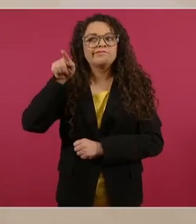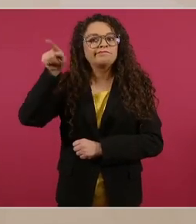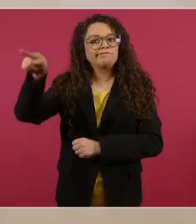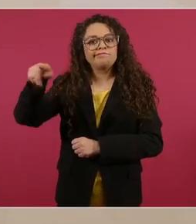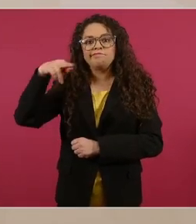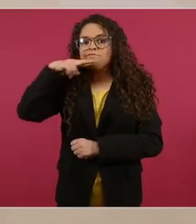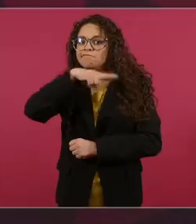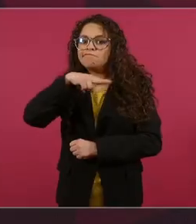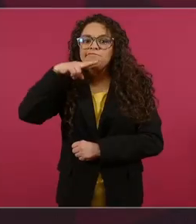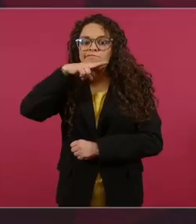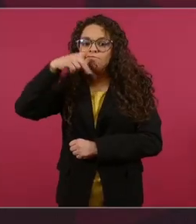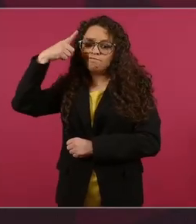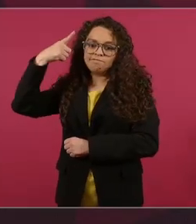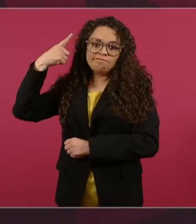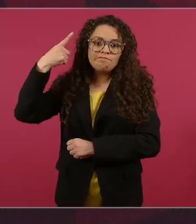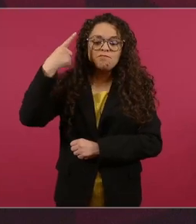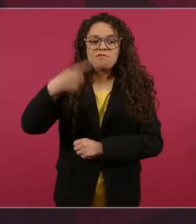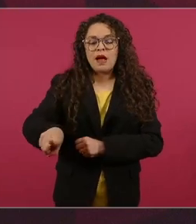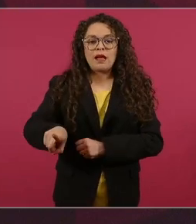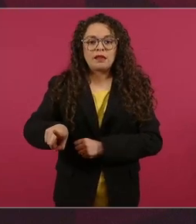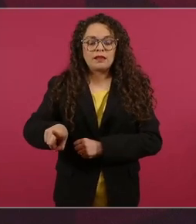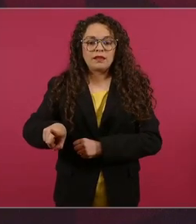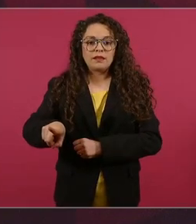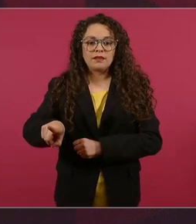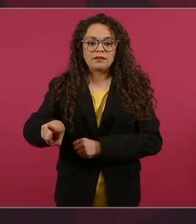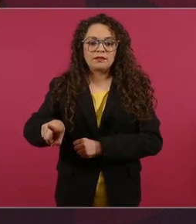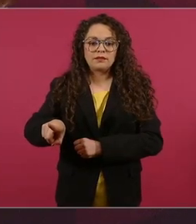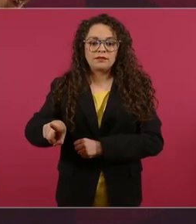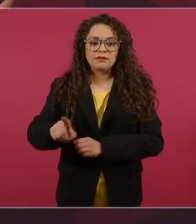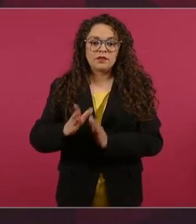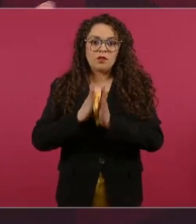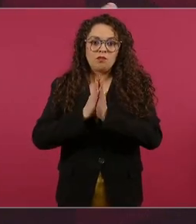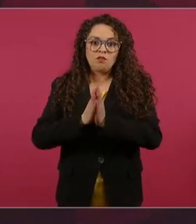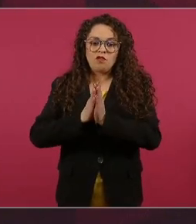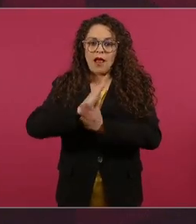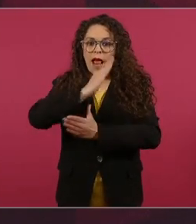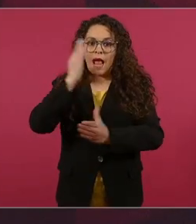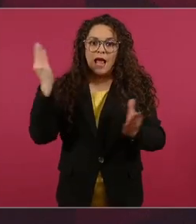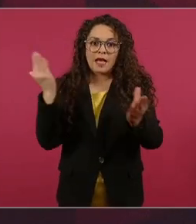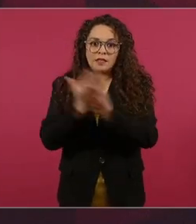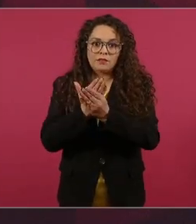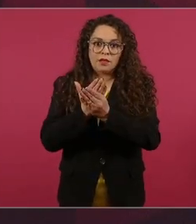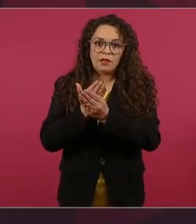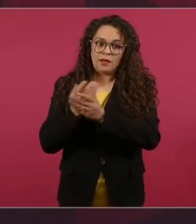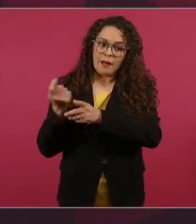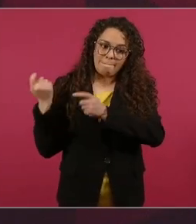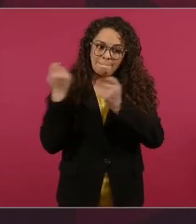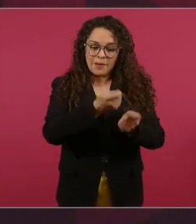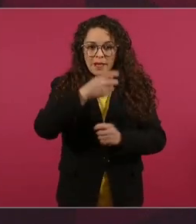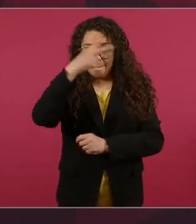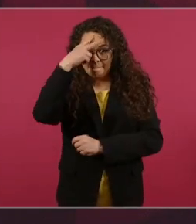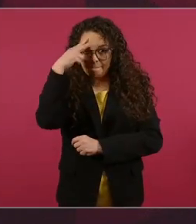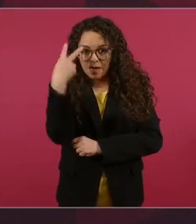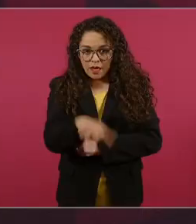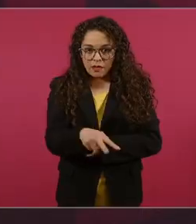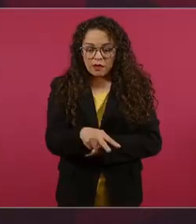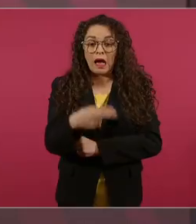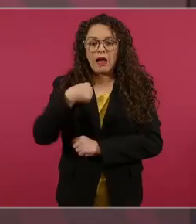ordena que nos envíen el expediente para ver si había